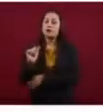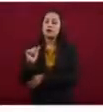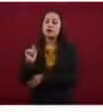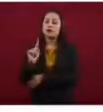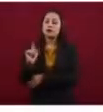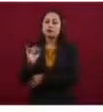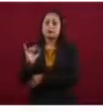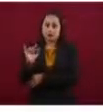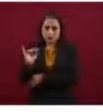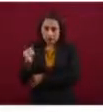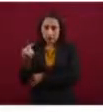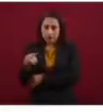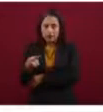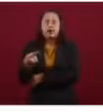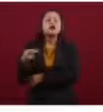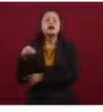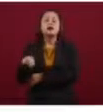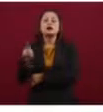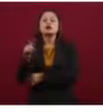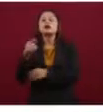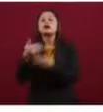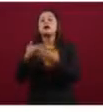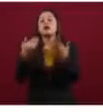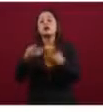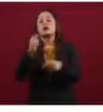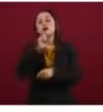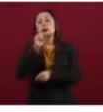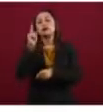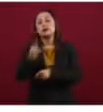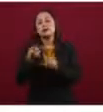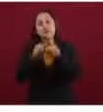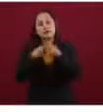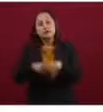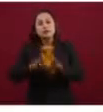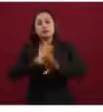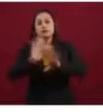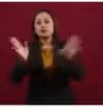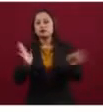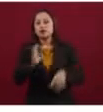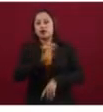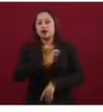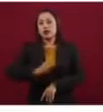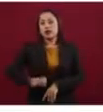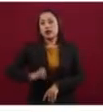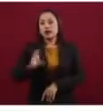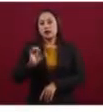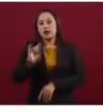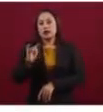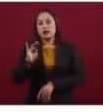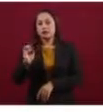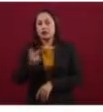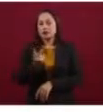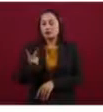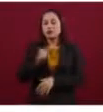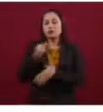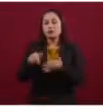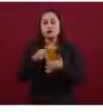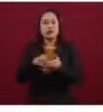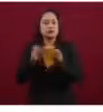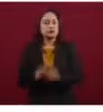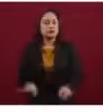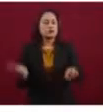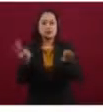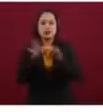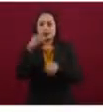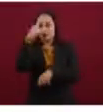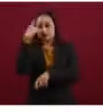los resultados de que iniciamos también el arranque en ecatepec que son parte de las zonas prioritarias para el inicio de estas acciones